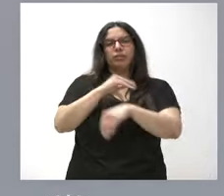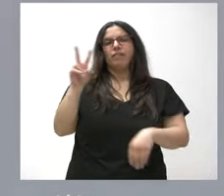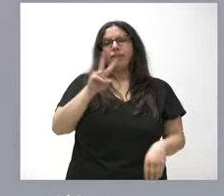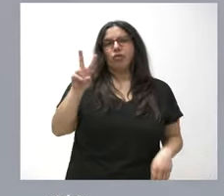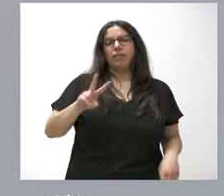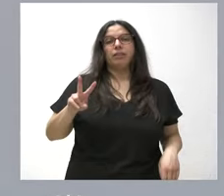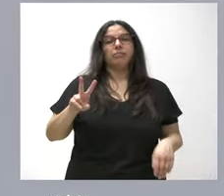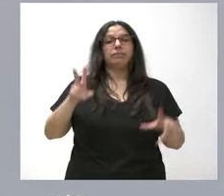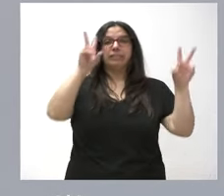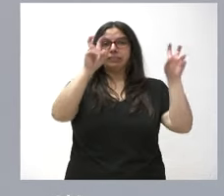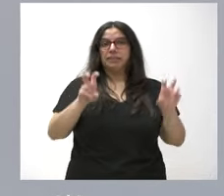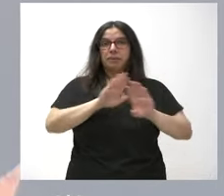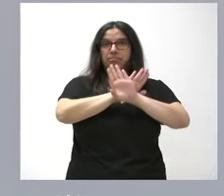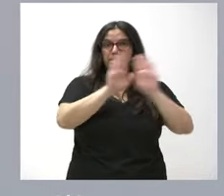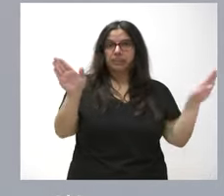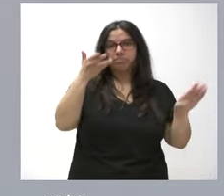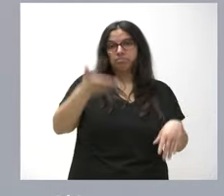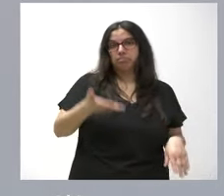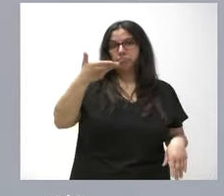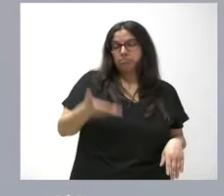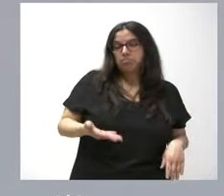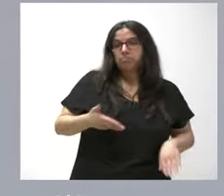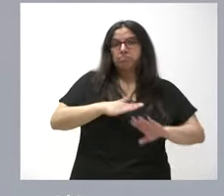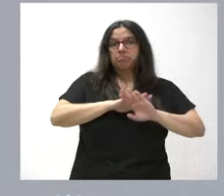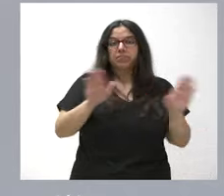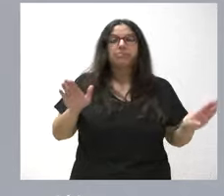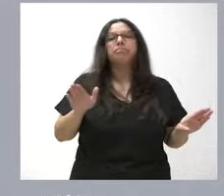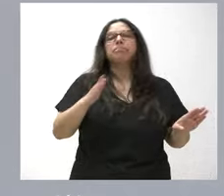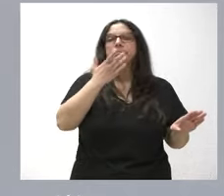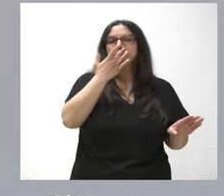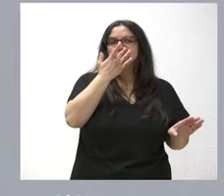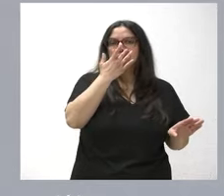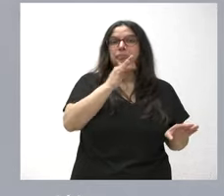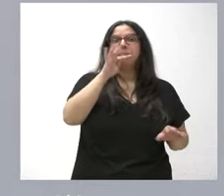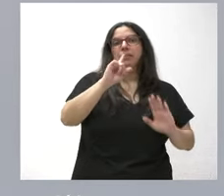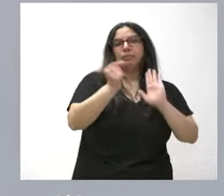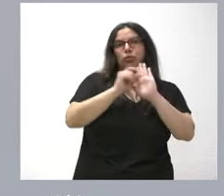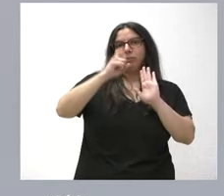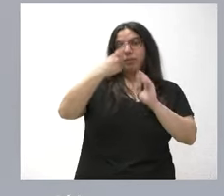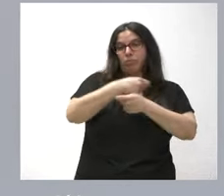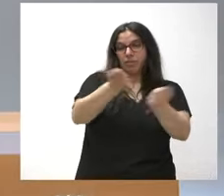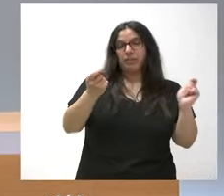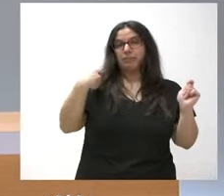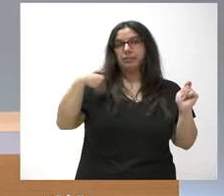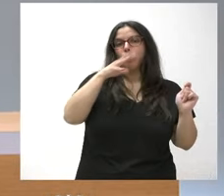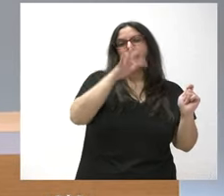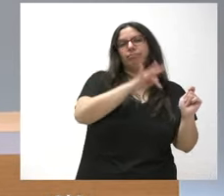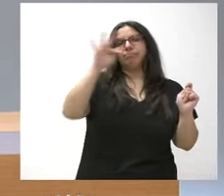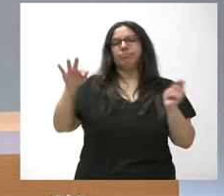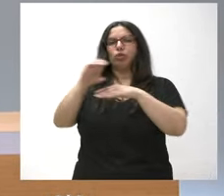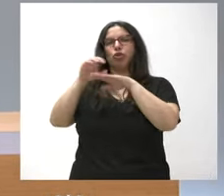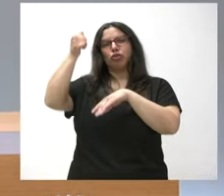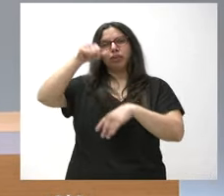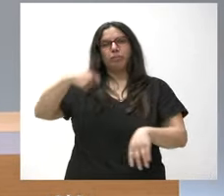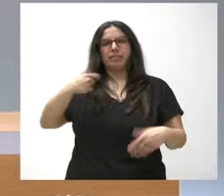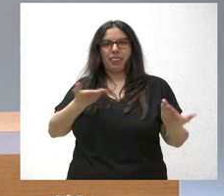Y estos son los asuntos esenciales, junto con el que figura en el primer punto de lo que le hemos entregado y para lo cual tiene la palabra el consejero